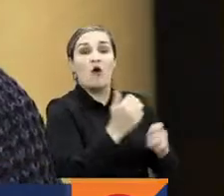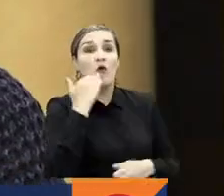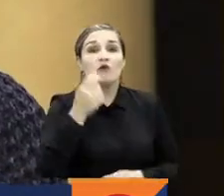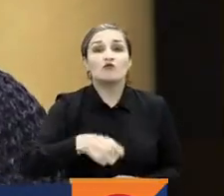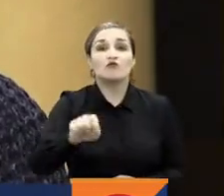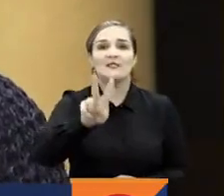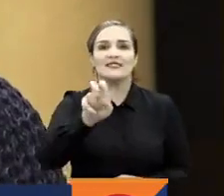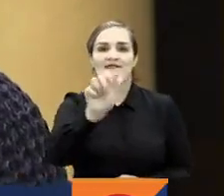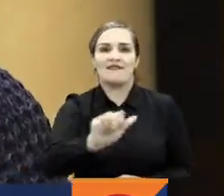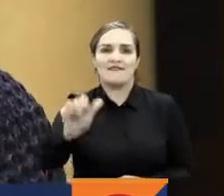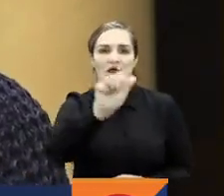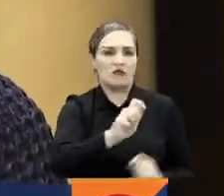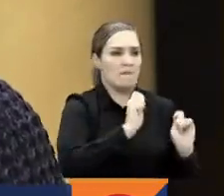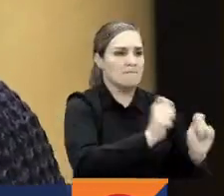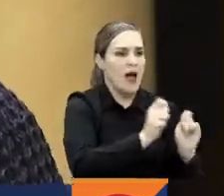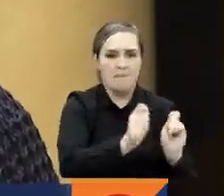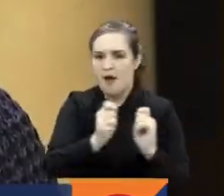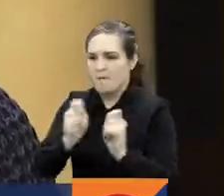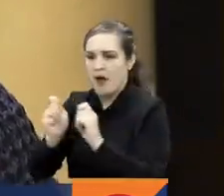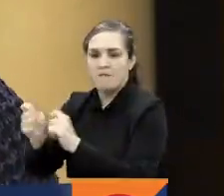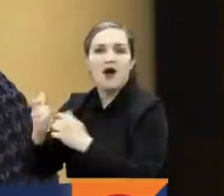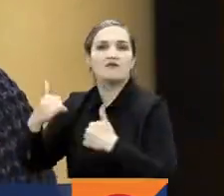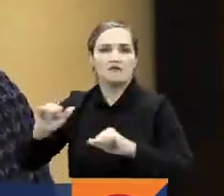será el nombramiento de los ministros y la posesión de sus cargos